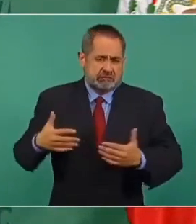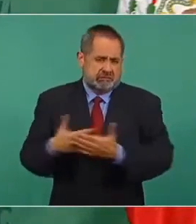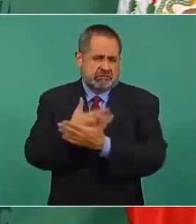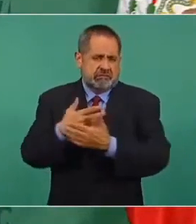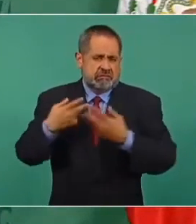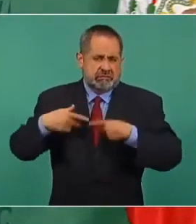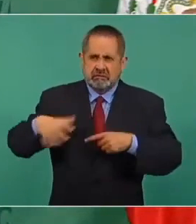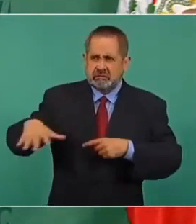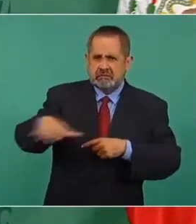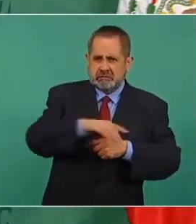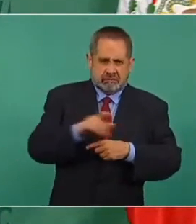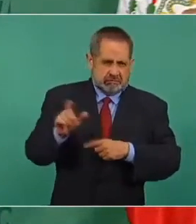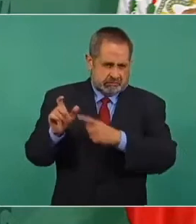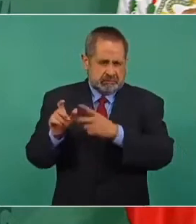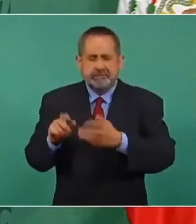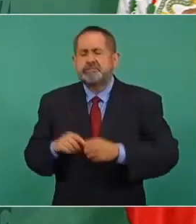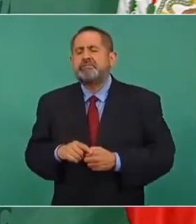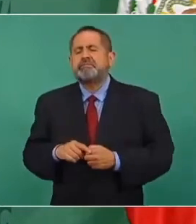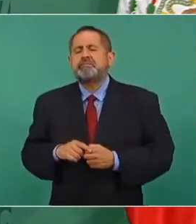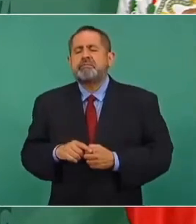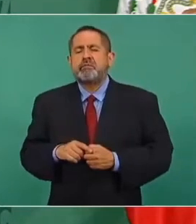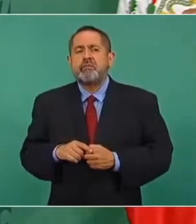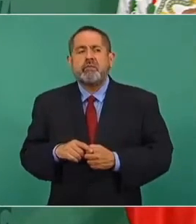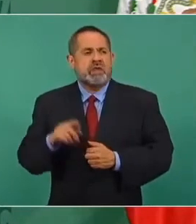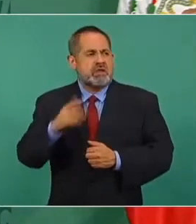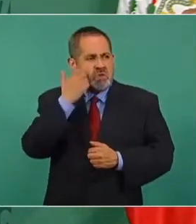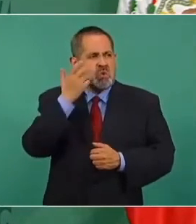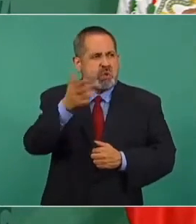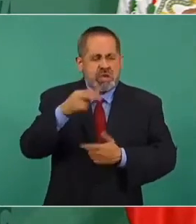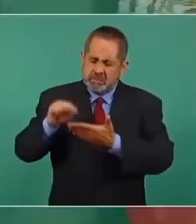lo solicitan y se reúnen los requisitos,